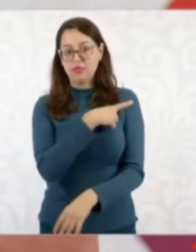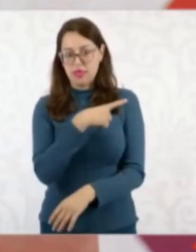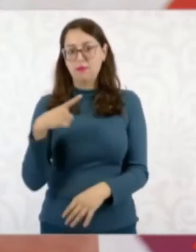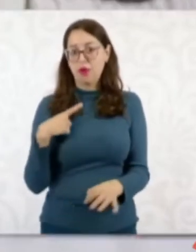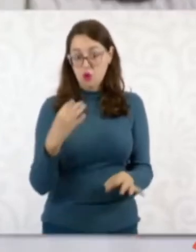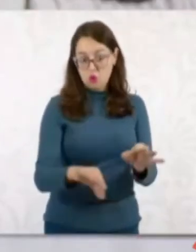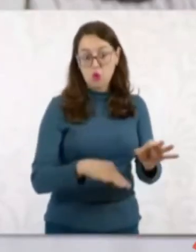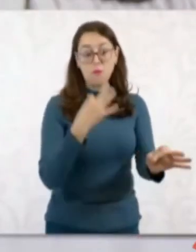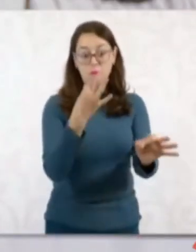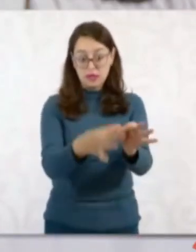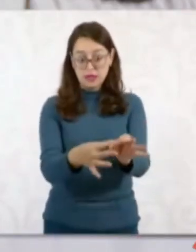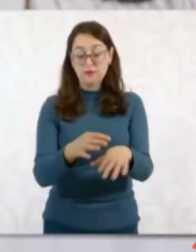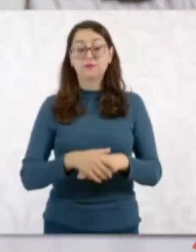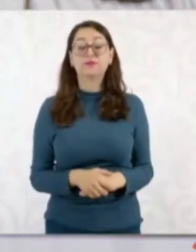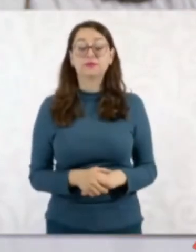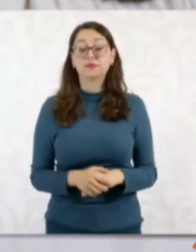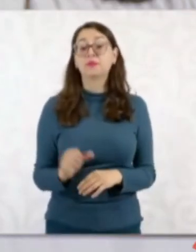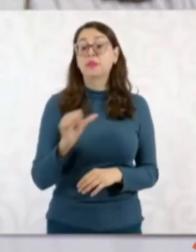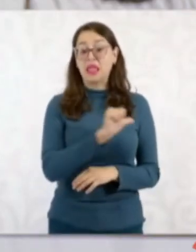de